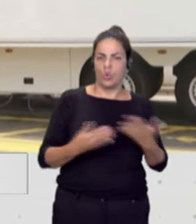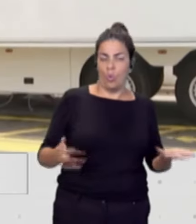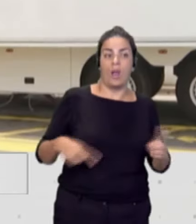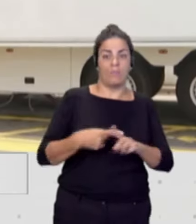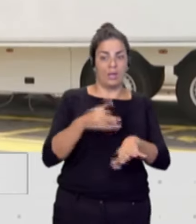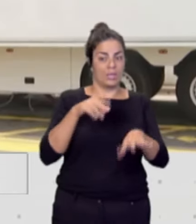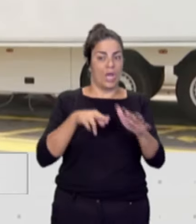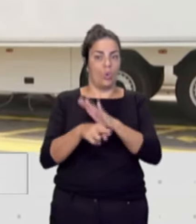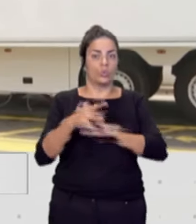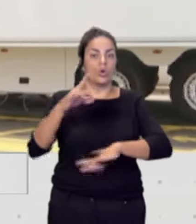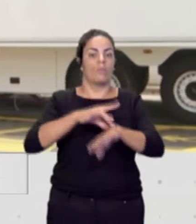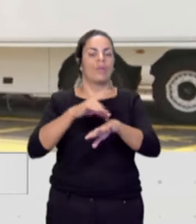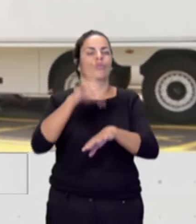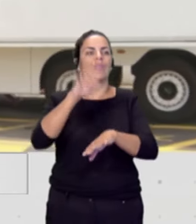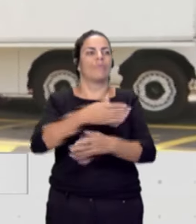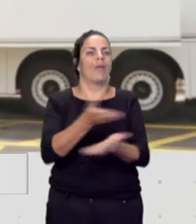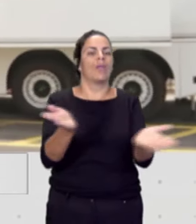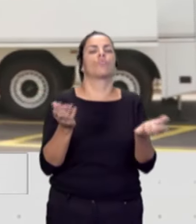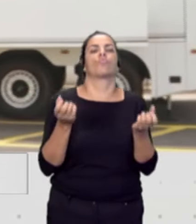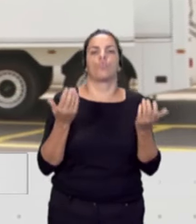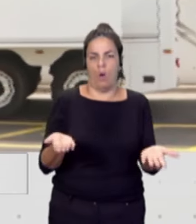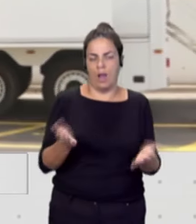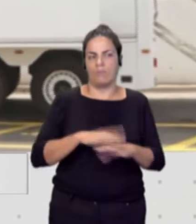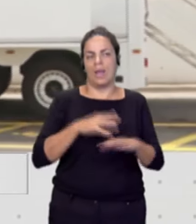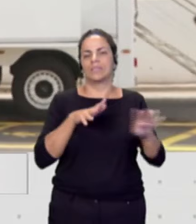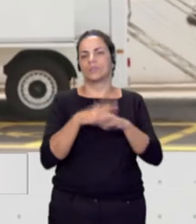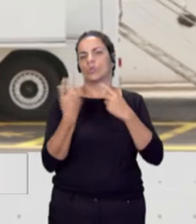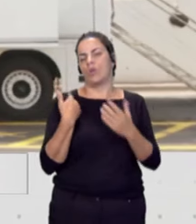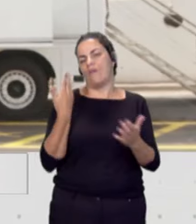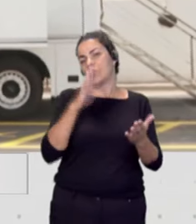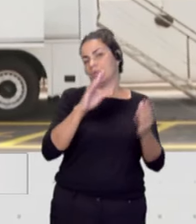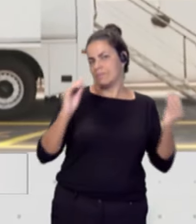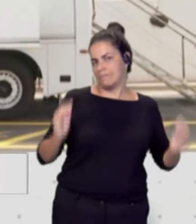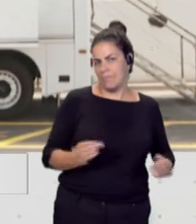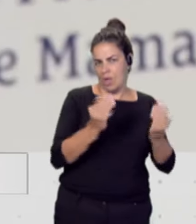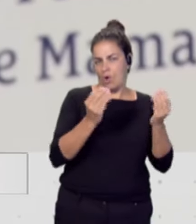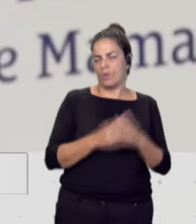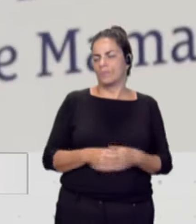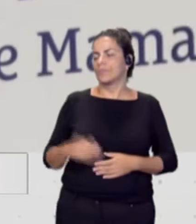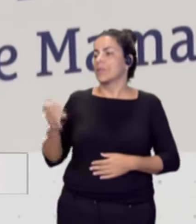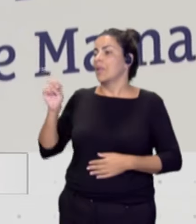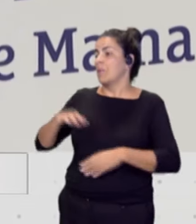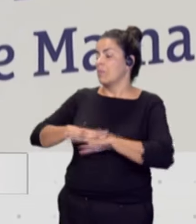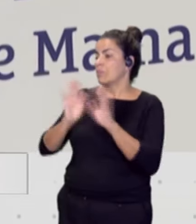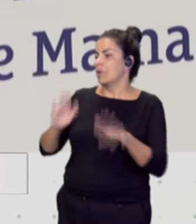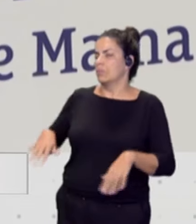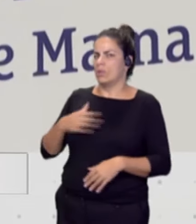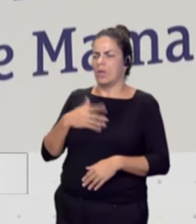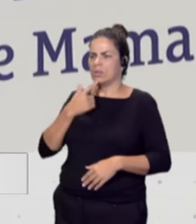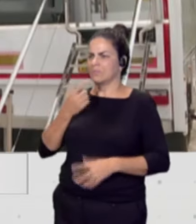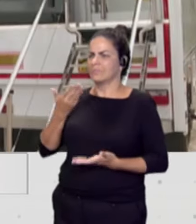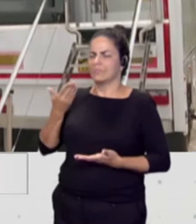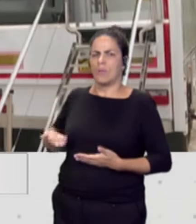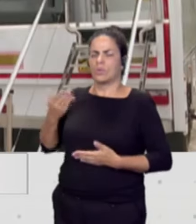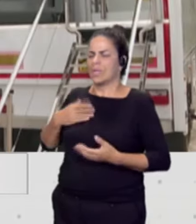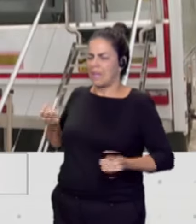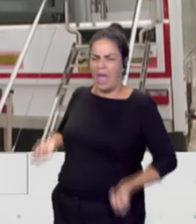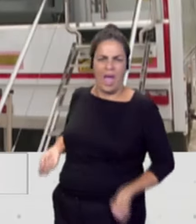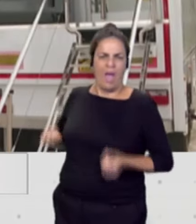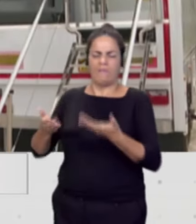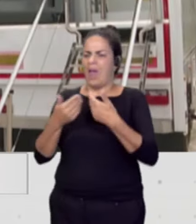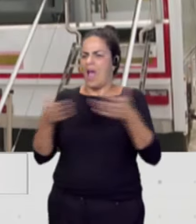esta situación. Ya, y para terminar, sí quería recalcar, Aide, la importancia de la comunicación, de hablar abiertamente